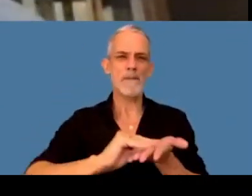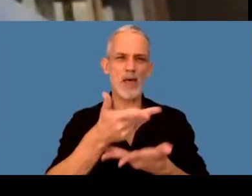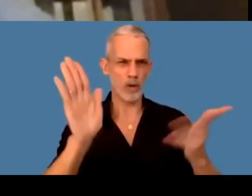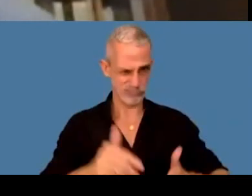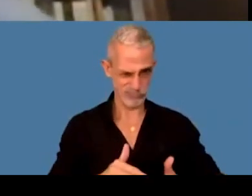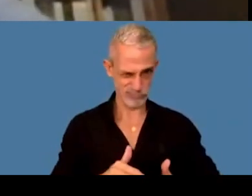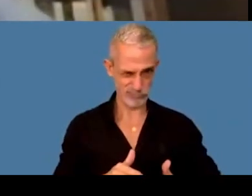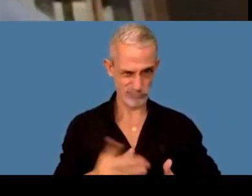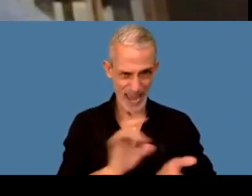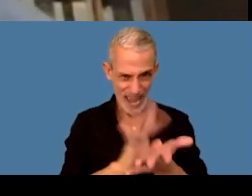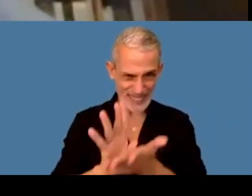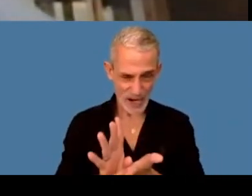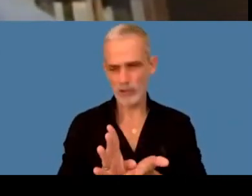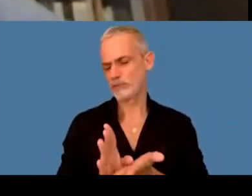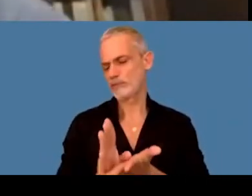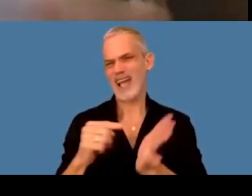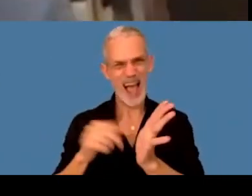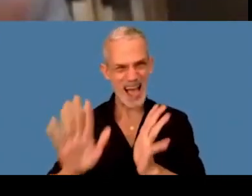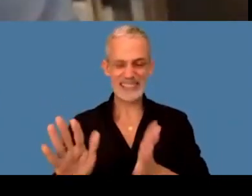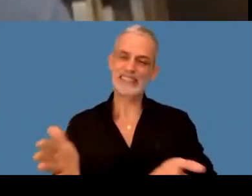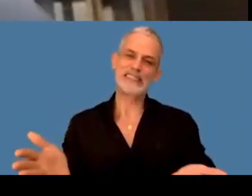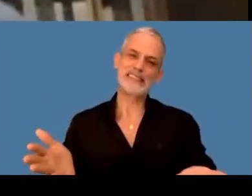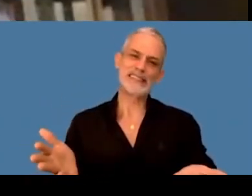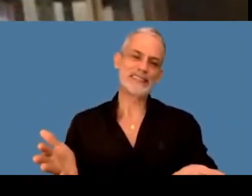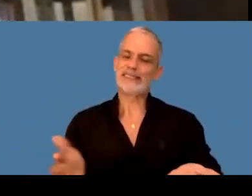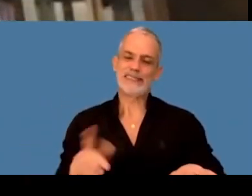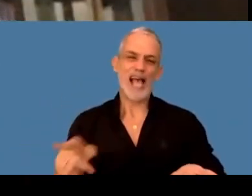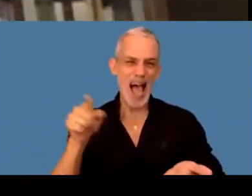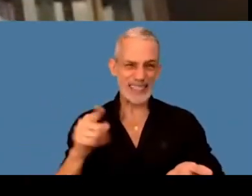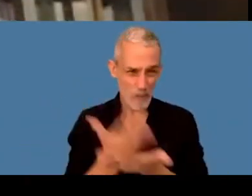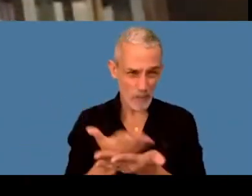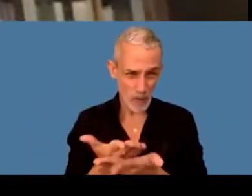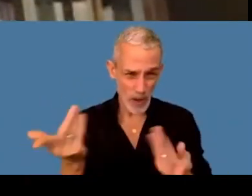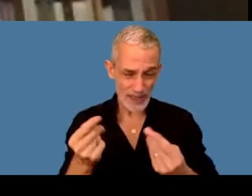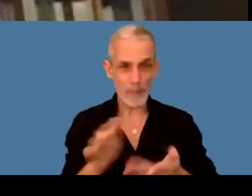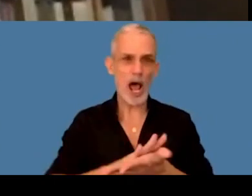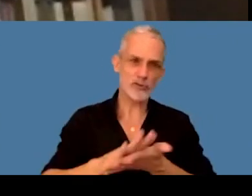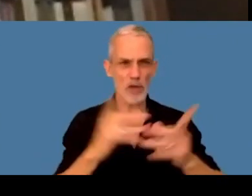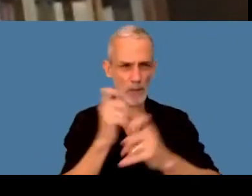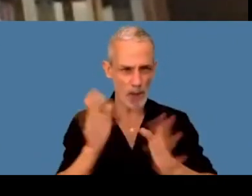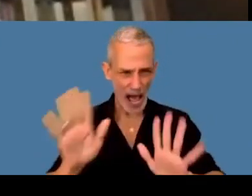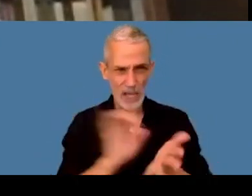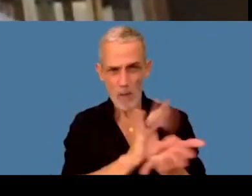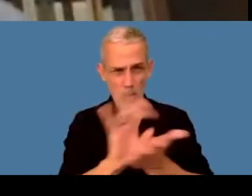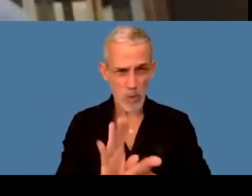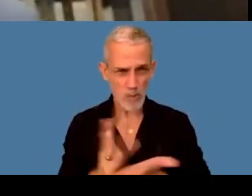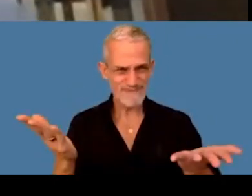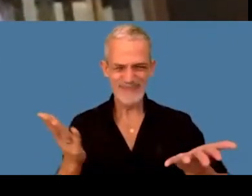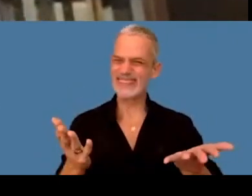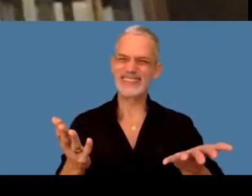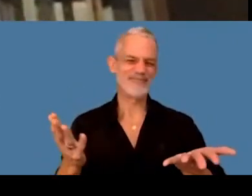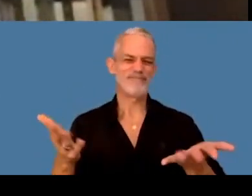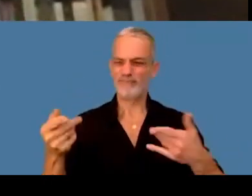agárrense. No digo que van a... Pero, entonces, ¿esa es la propuesta para salir adelante? Digamos, eso